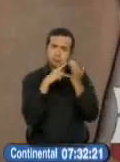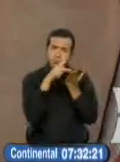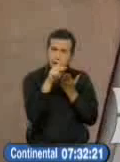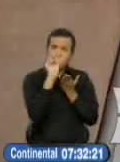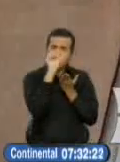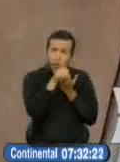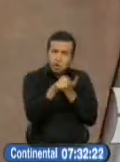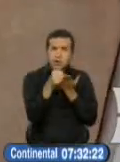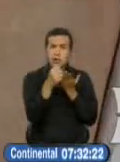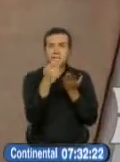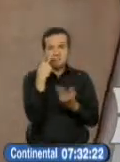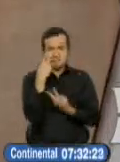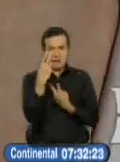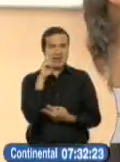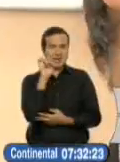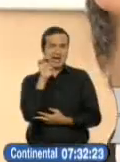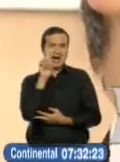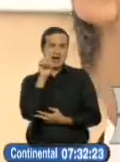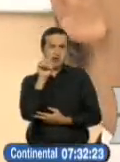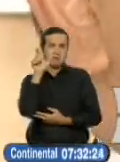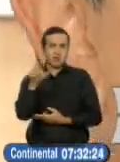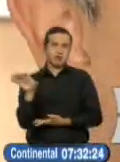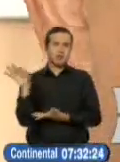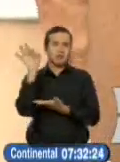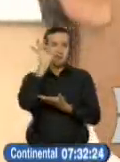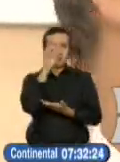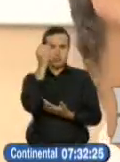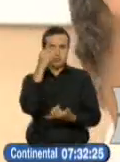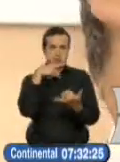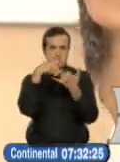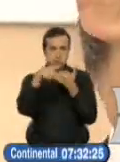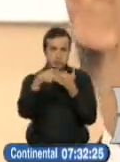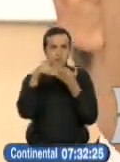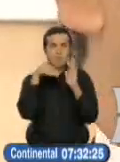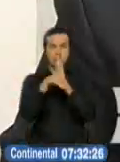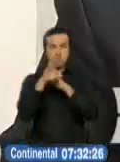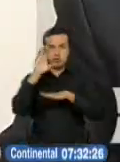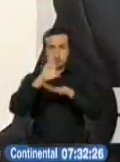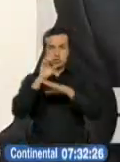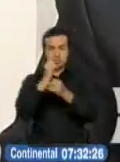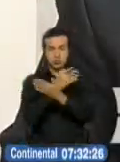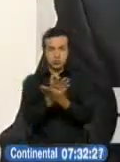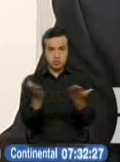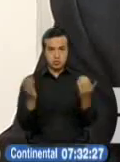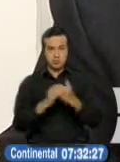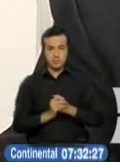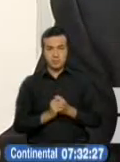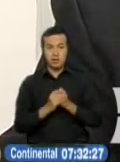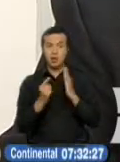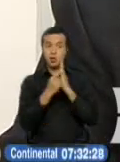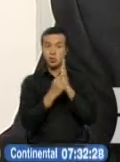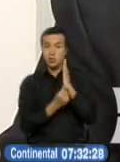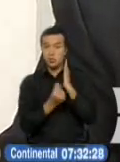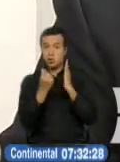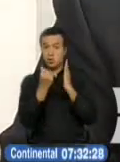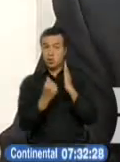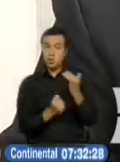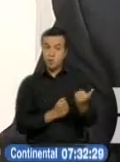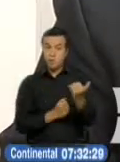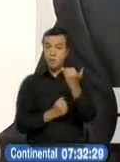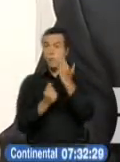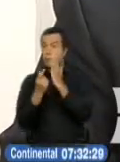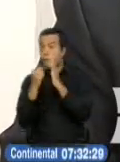financiero, como lo explica Ricardo Quiroga, vocero de efectivo desde mi celular del Banco Central. Tener acceso a una cuenta bancaria,